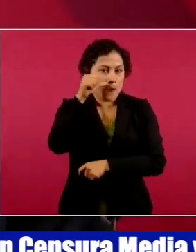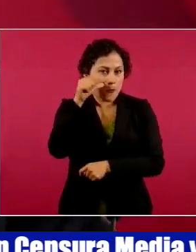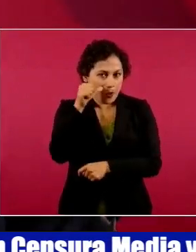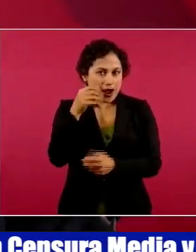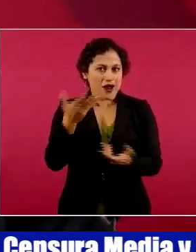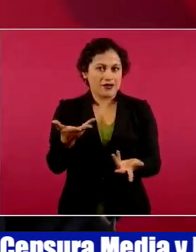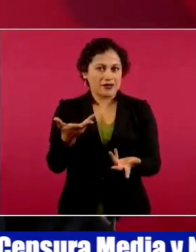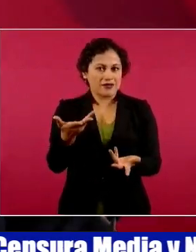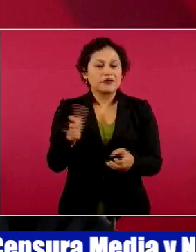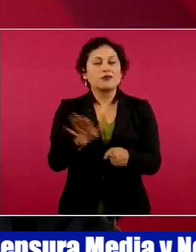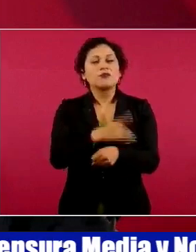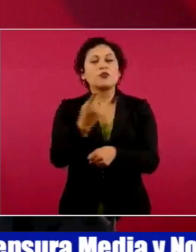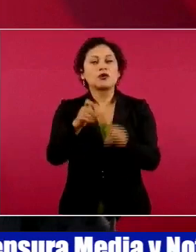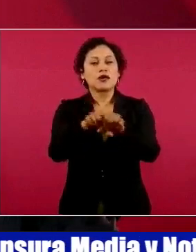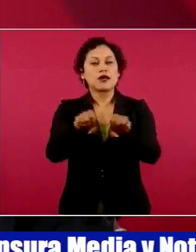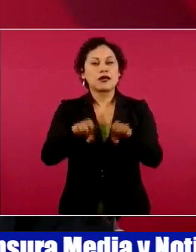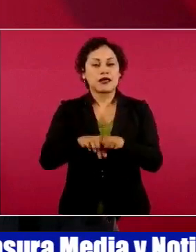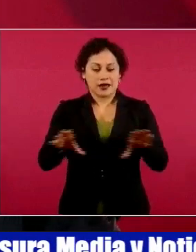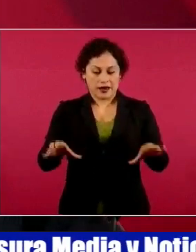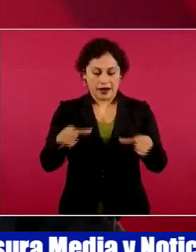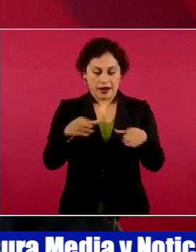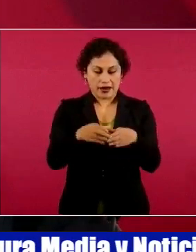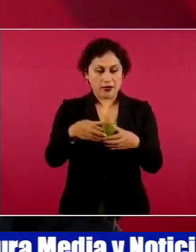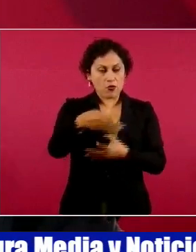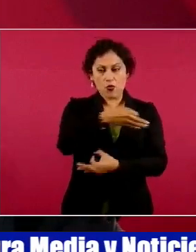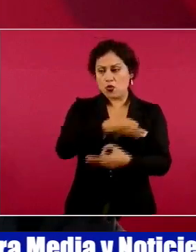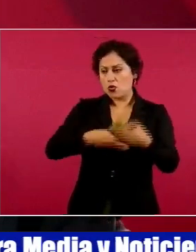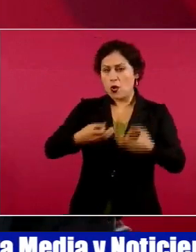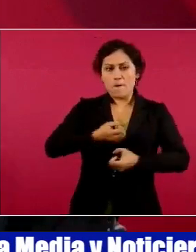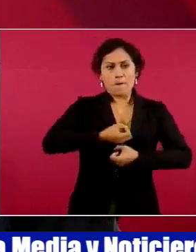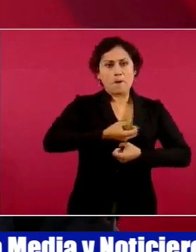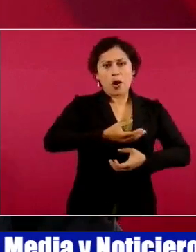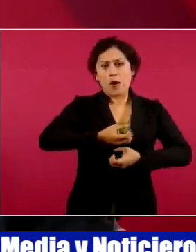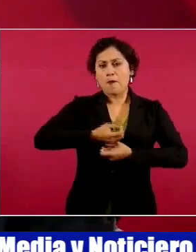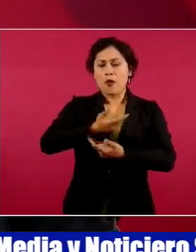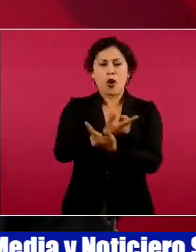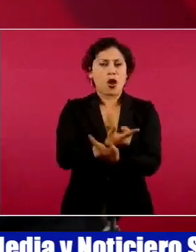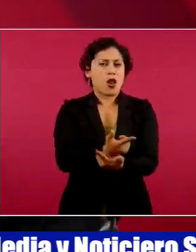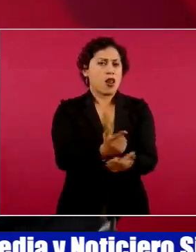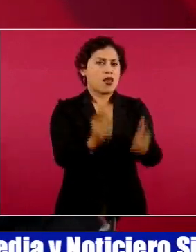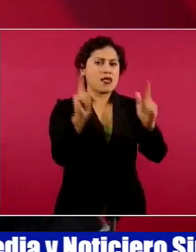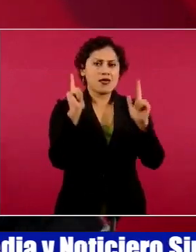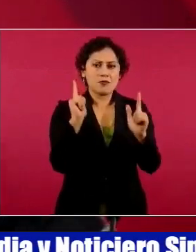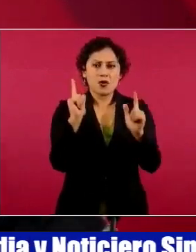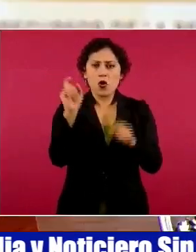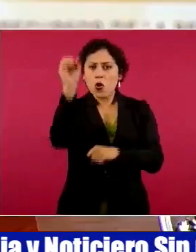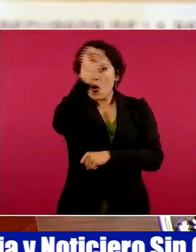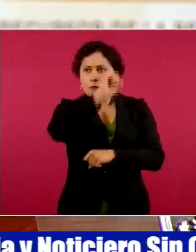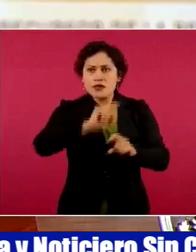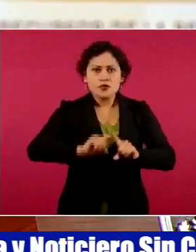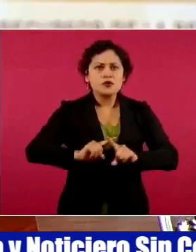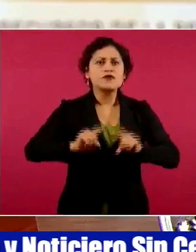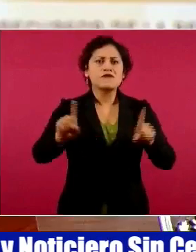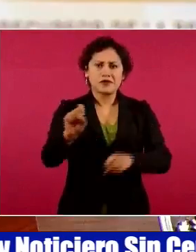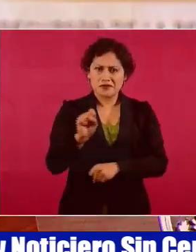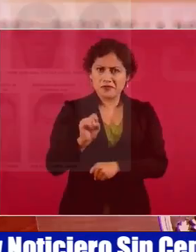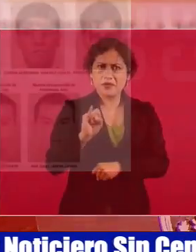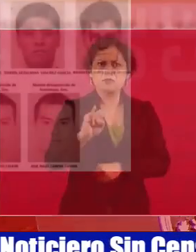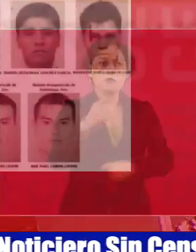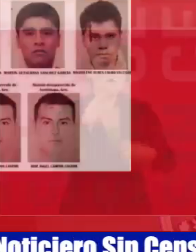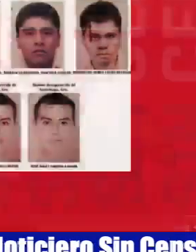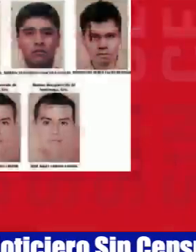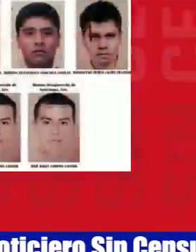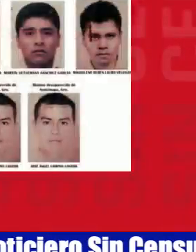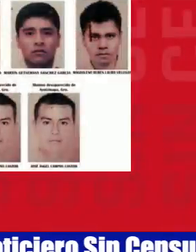en el documento, en el informe de Ayotzinapa. Comentó que hay quienes no quieren que se aclare el asunto, no solo porque están involucrados, sino para